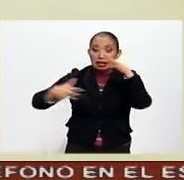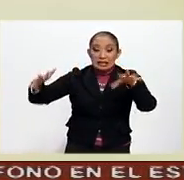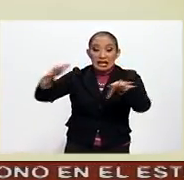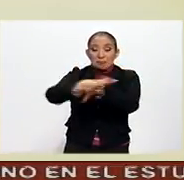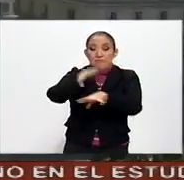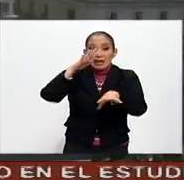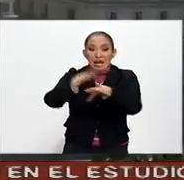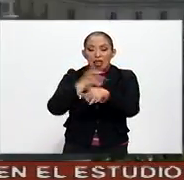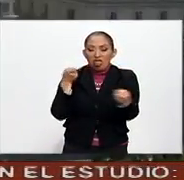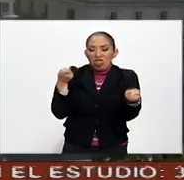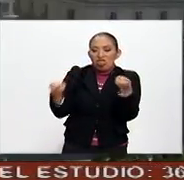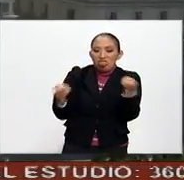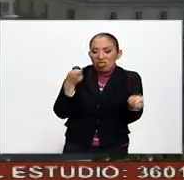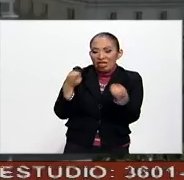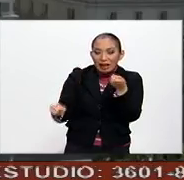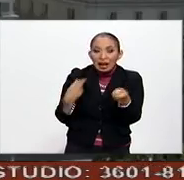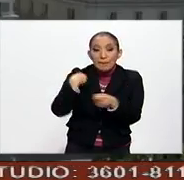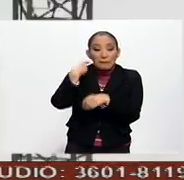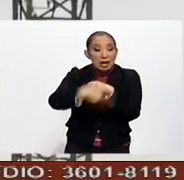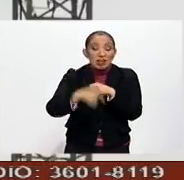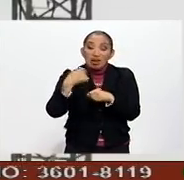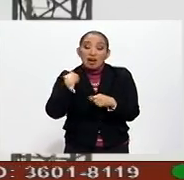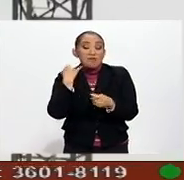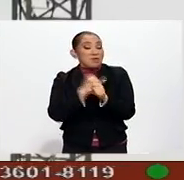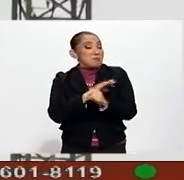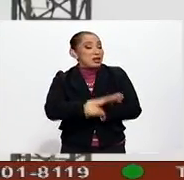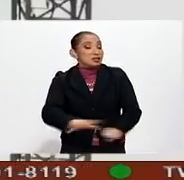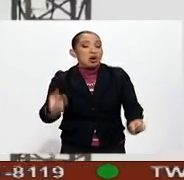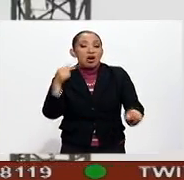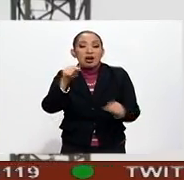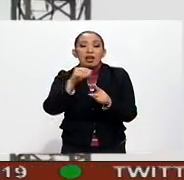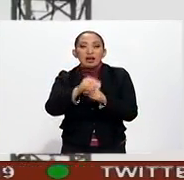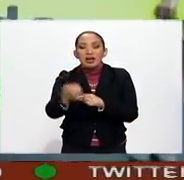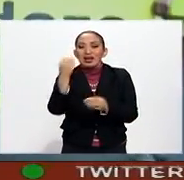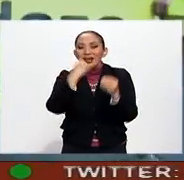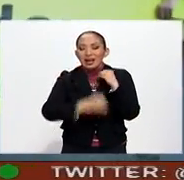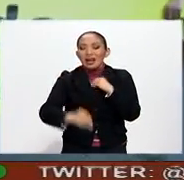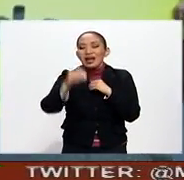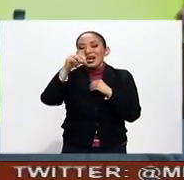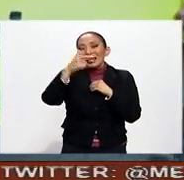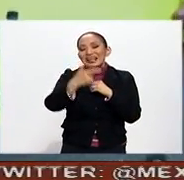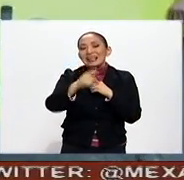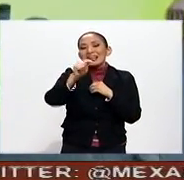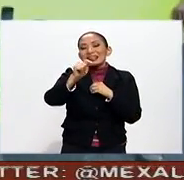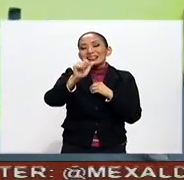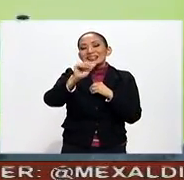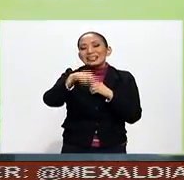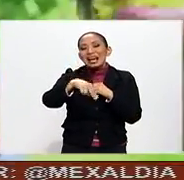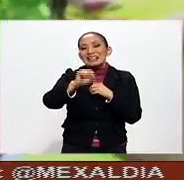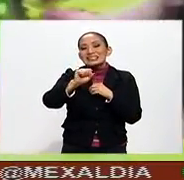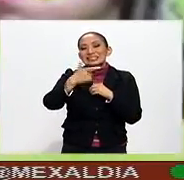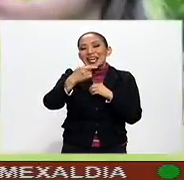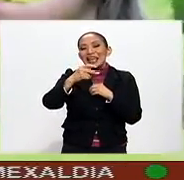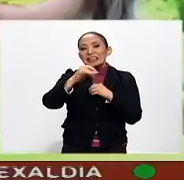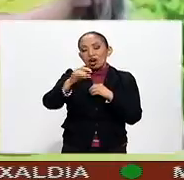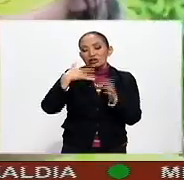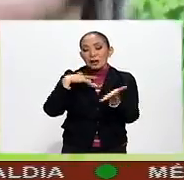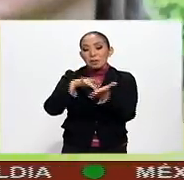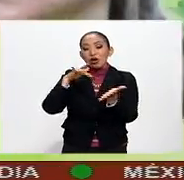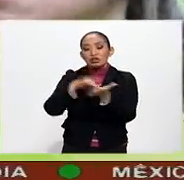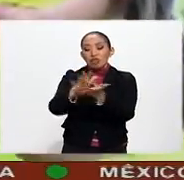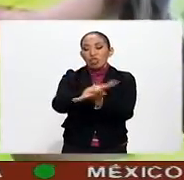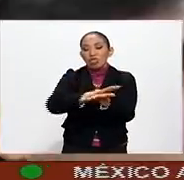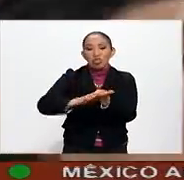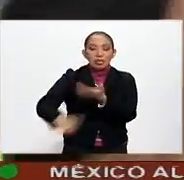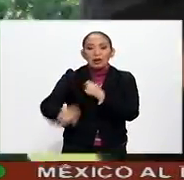cambiar, manipular los riesgos, beneficios e impactos de los organismos modificados genéticamente y de apoyar la